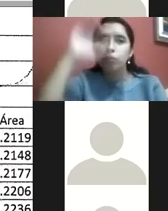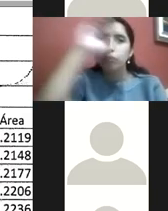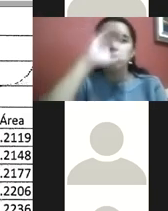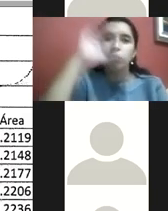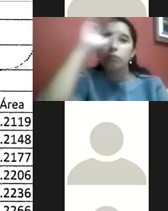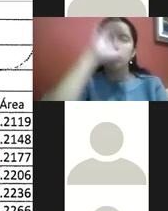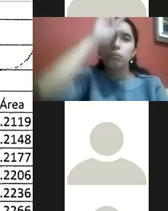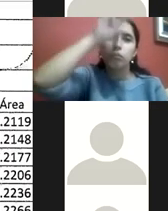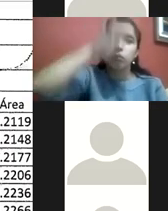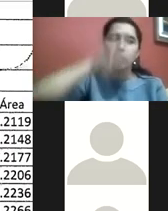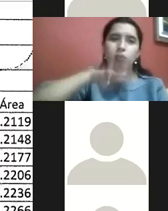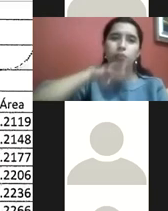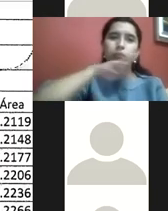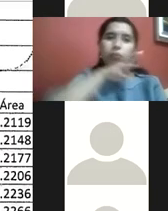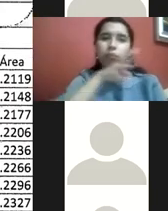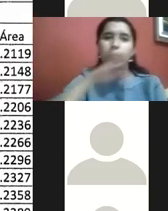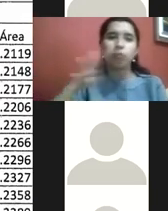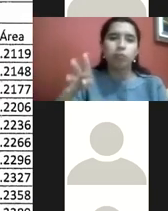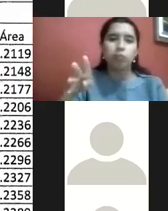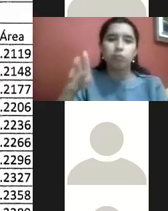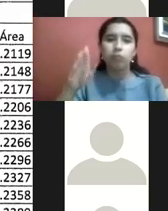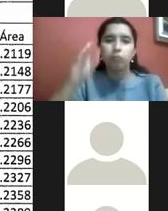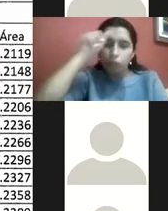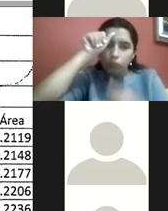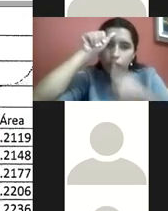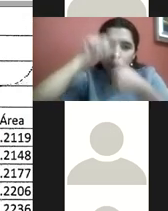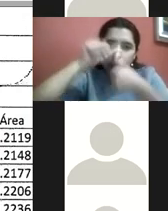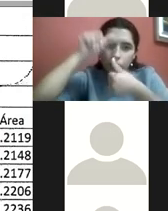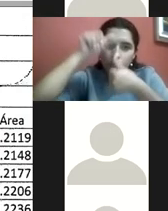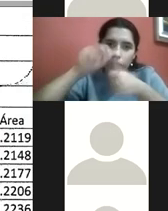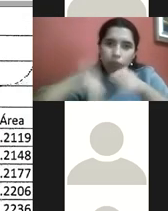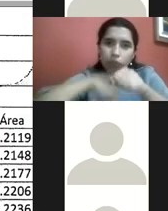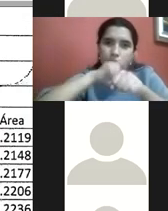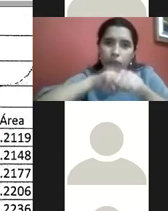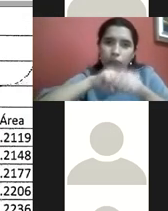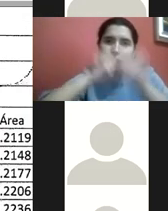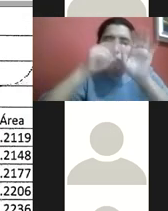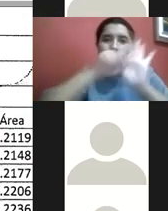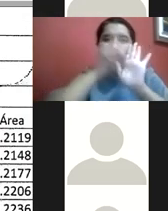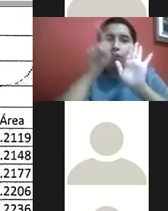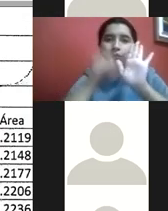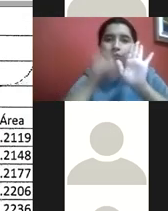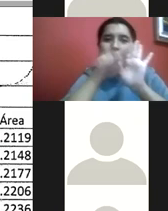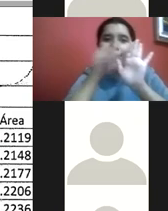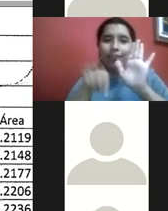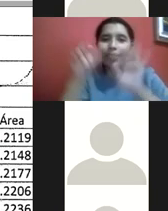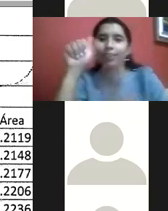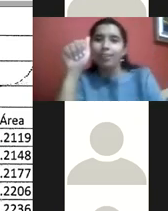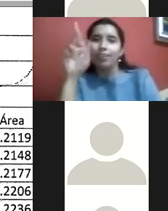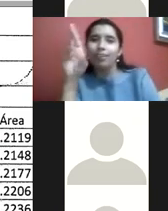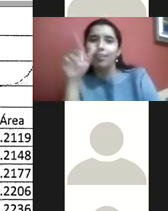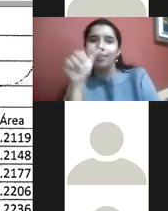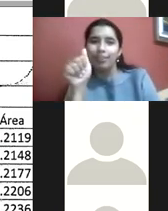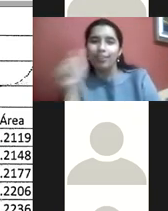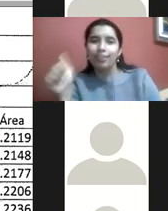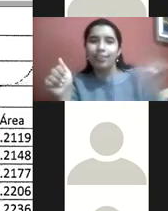Okay, así rápidamente, recordemos nuestra tabla de distribución normal tiene una columna de Z y una columna de área. Entonces